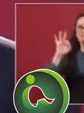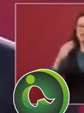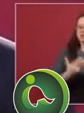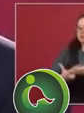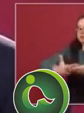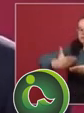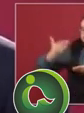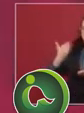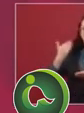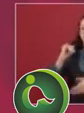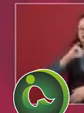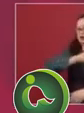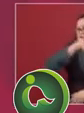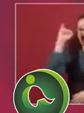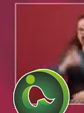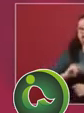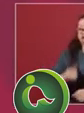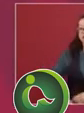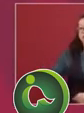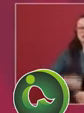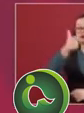en toda la historia